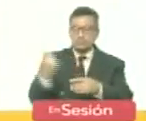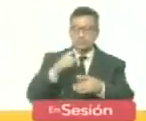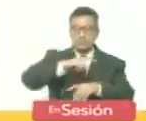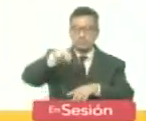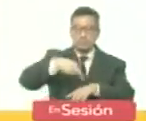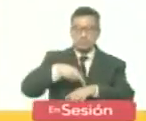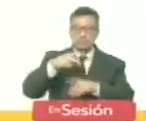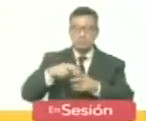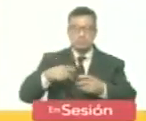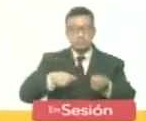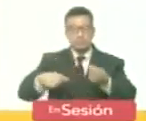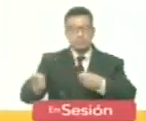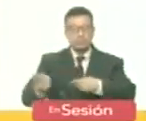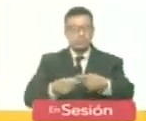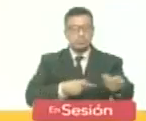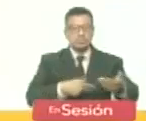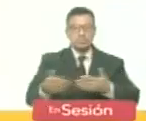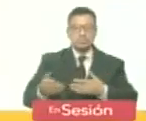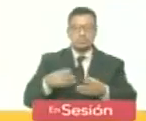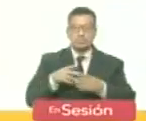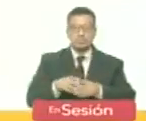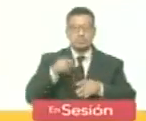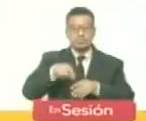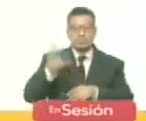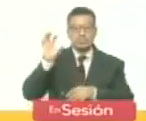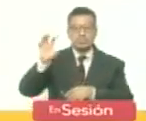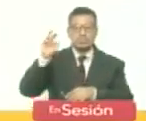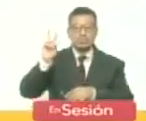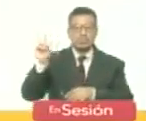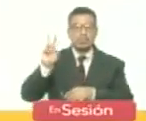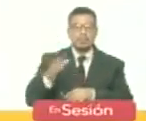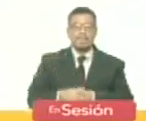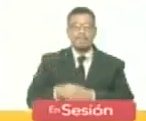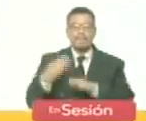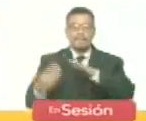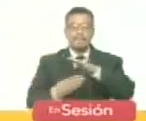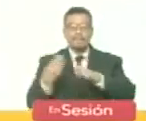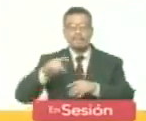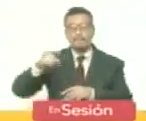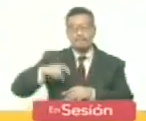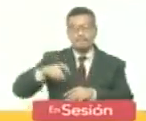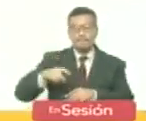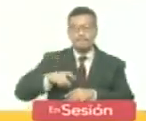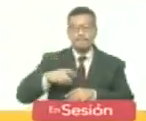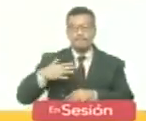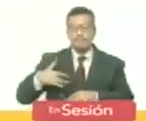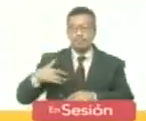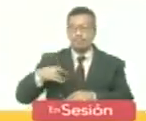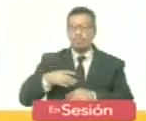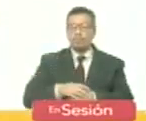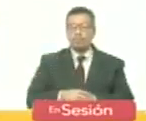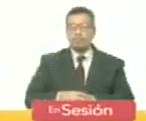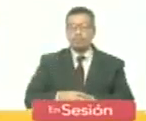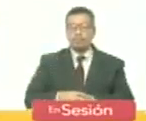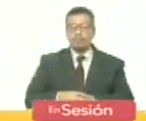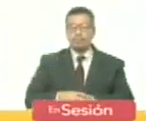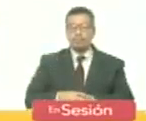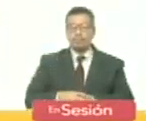y su redistribución en el país sobre la base de las necesidades sentidas,